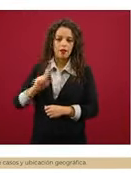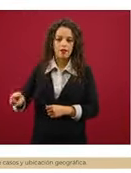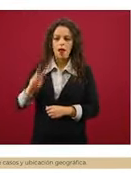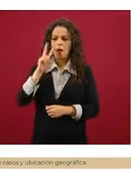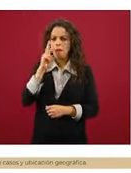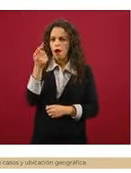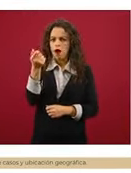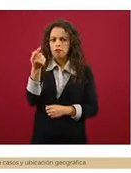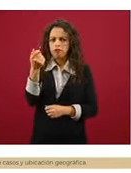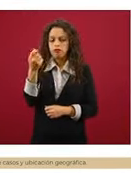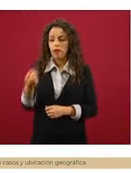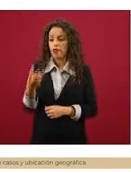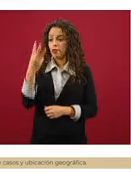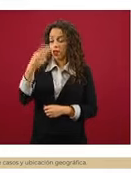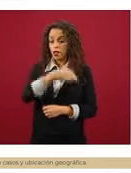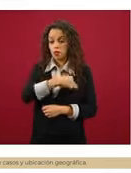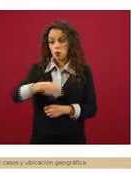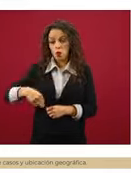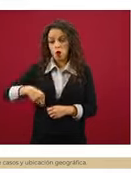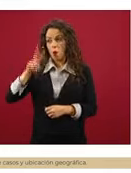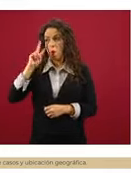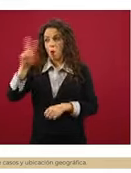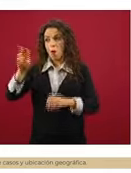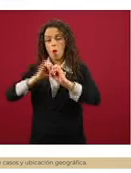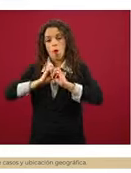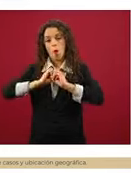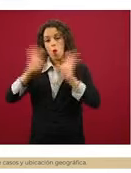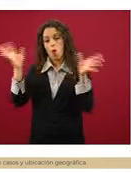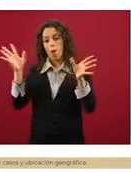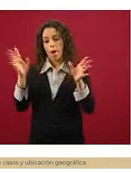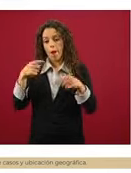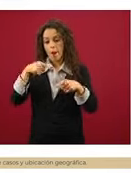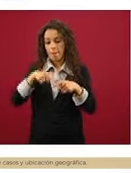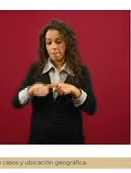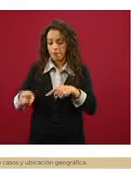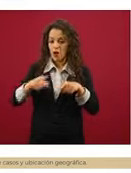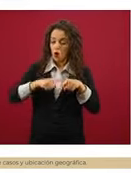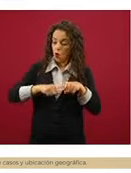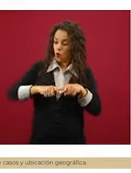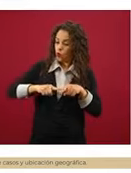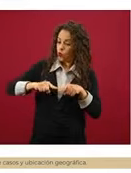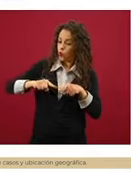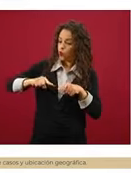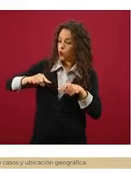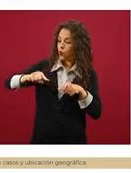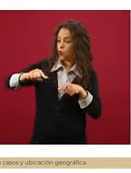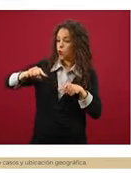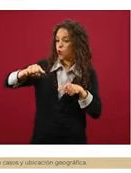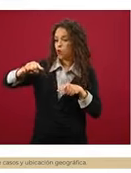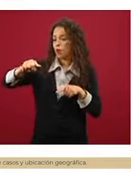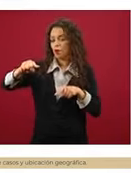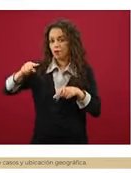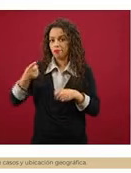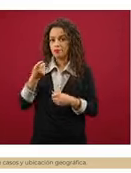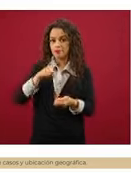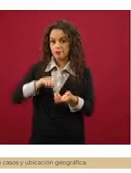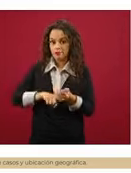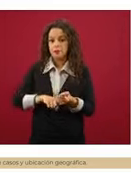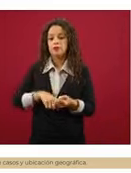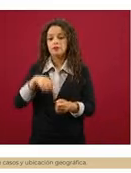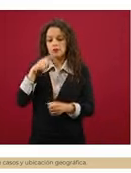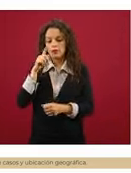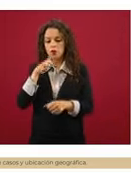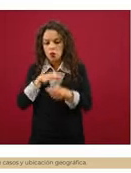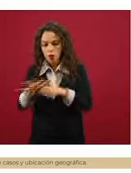similar. Son 3 municipios los que claramente inician con este despegue en la intensidad de su transmisión, que son